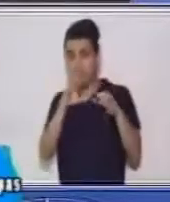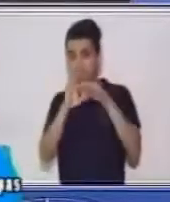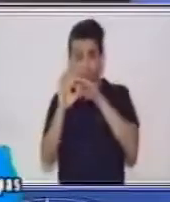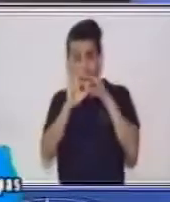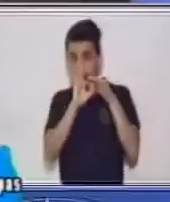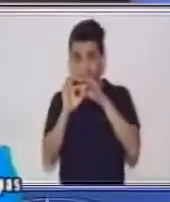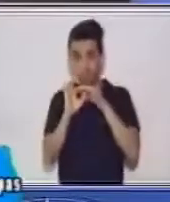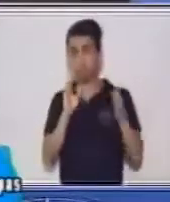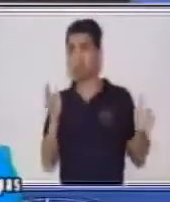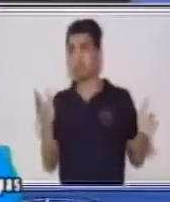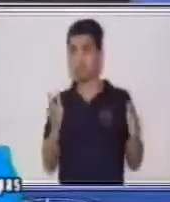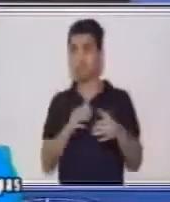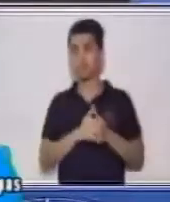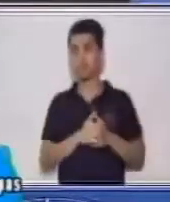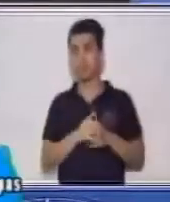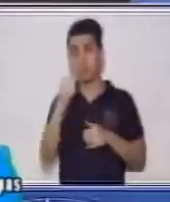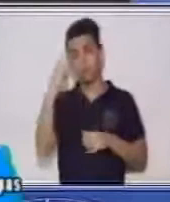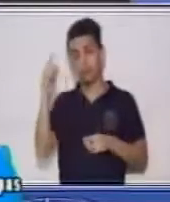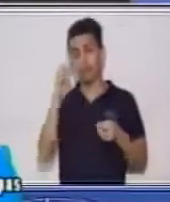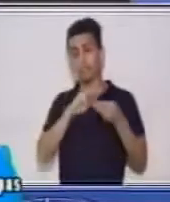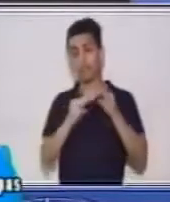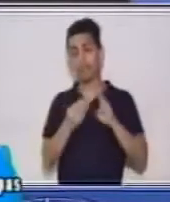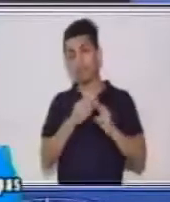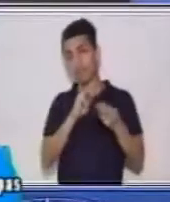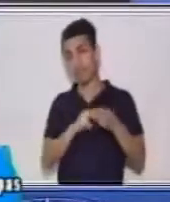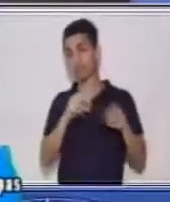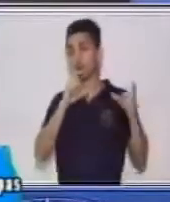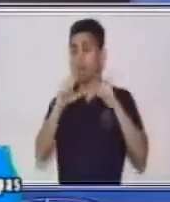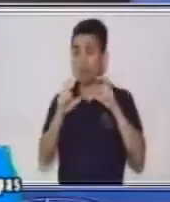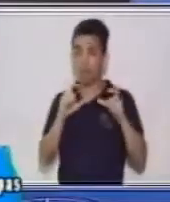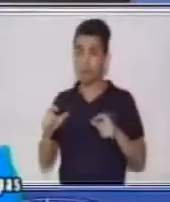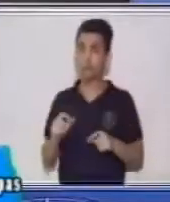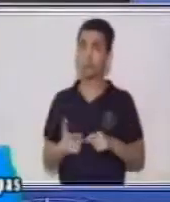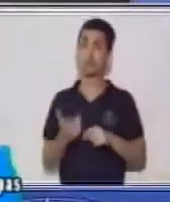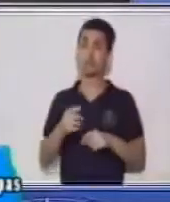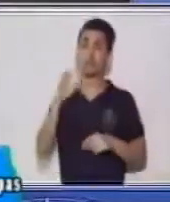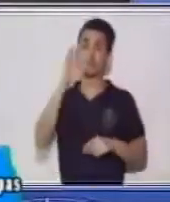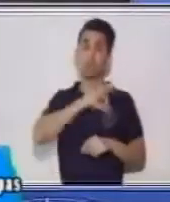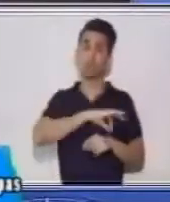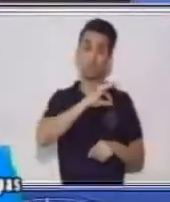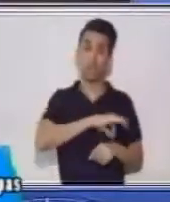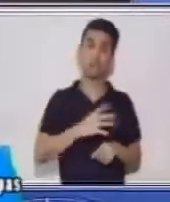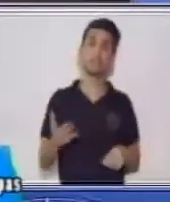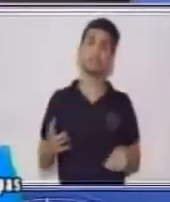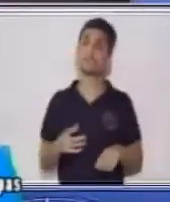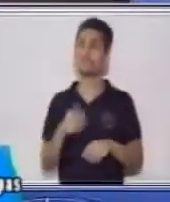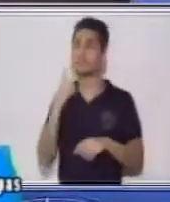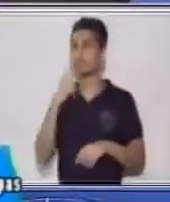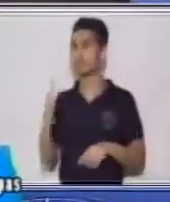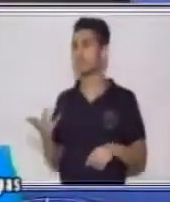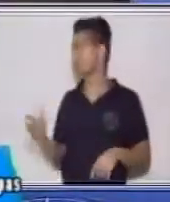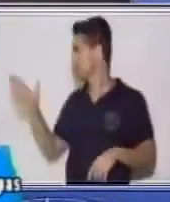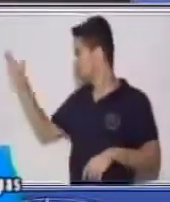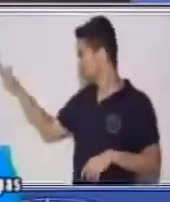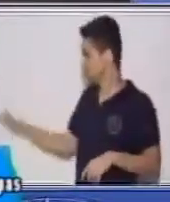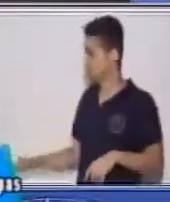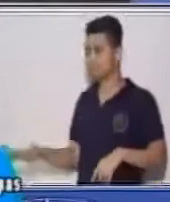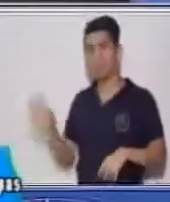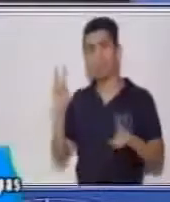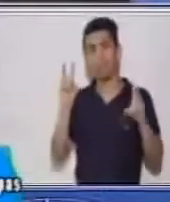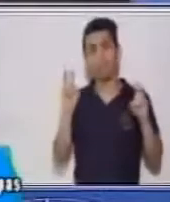relacionado a matemáticas, a comunicación, a sociales. ¿De dónde crees tú que es este